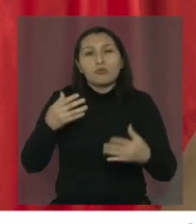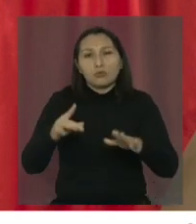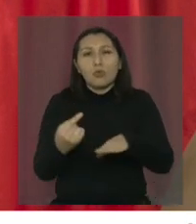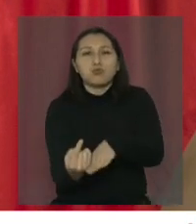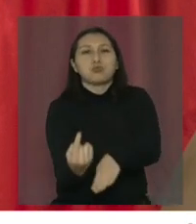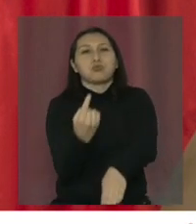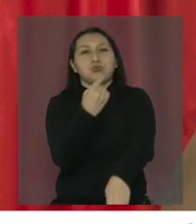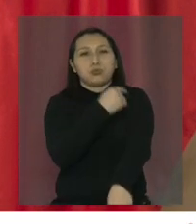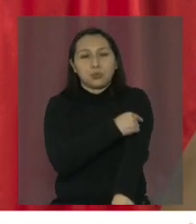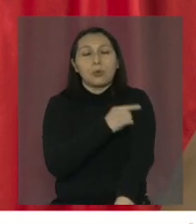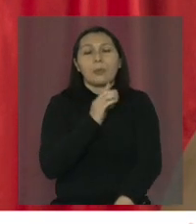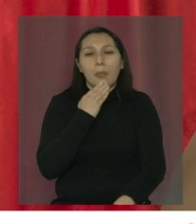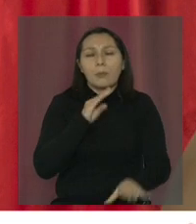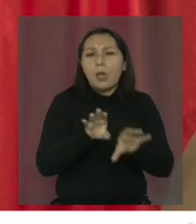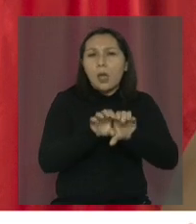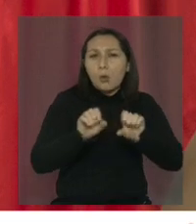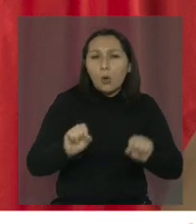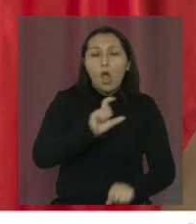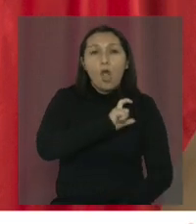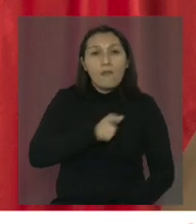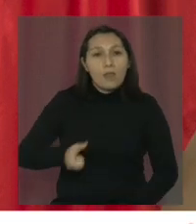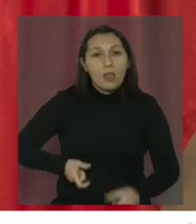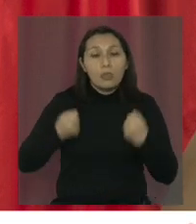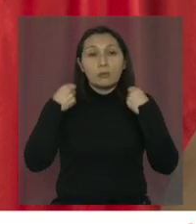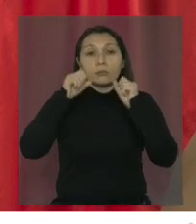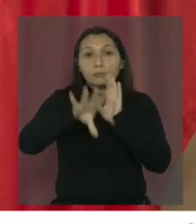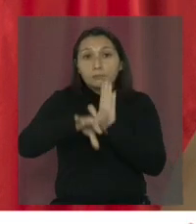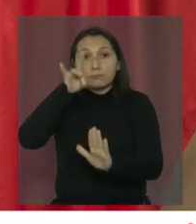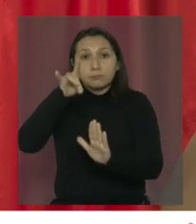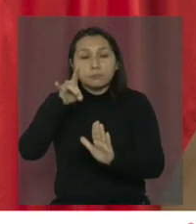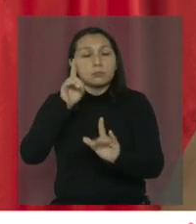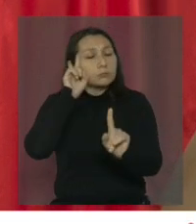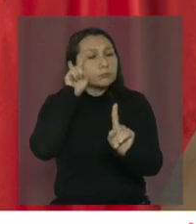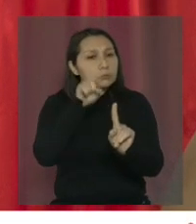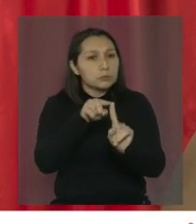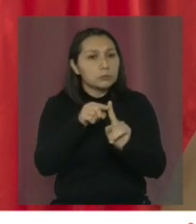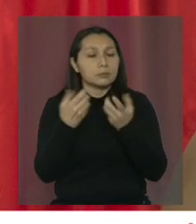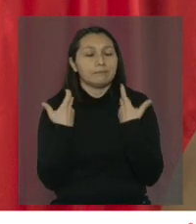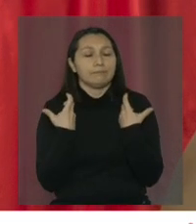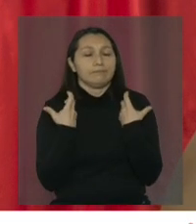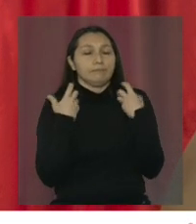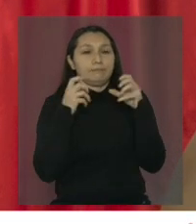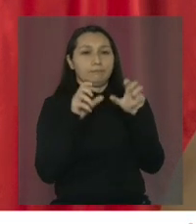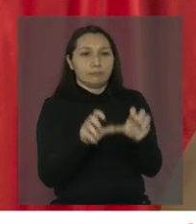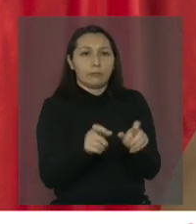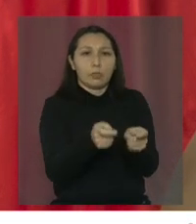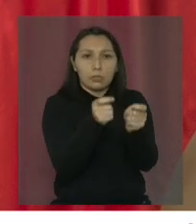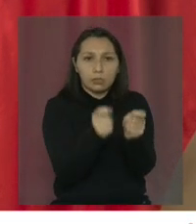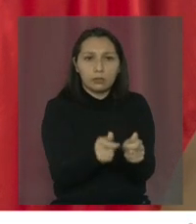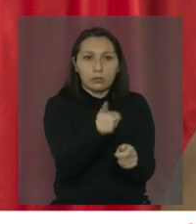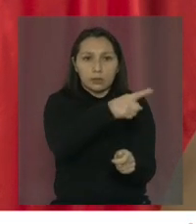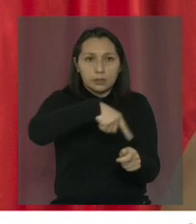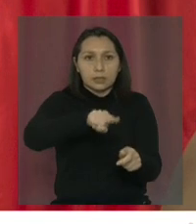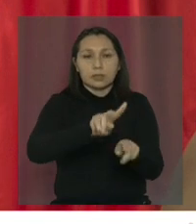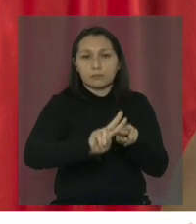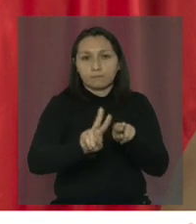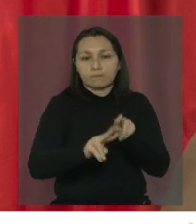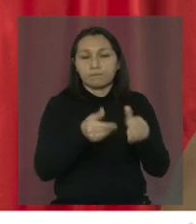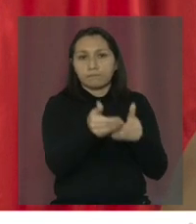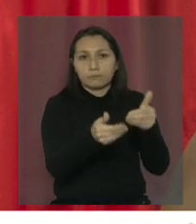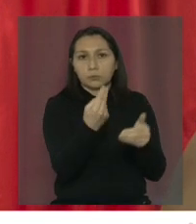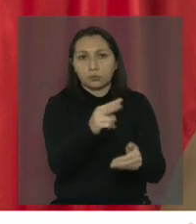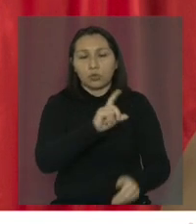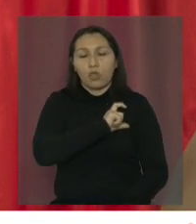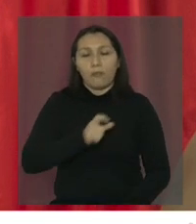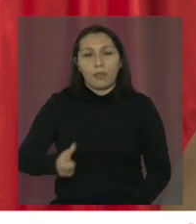históricos con los gobernadores y gobernadoras electas de nuestro país en la línea de traspasar competencias desde ya a los